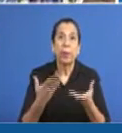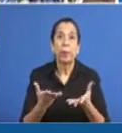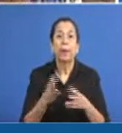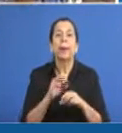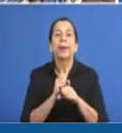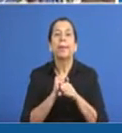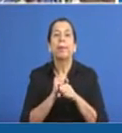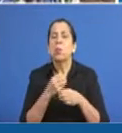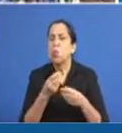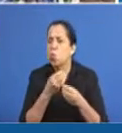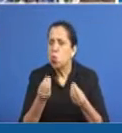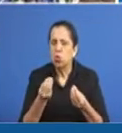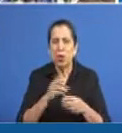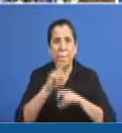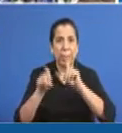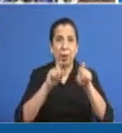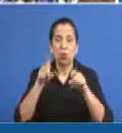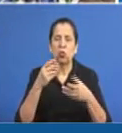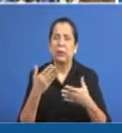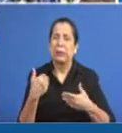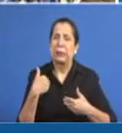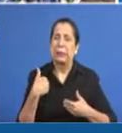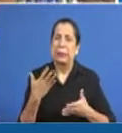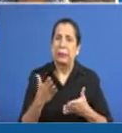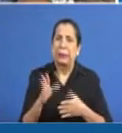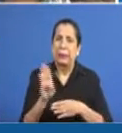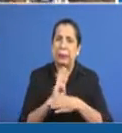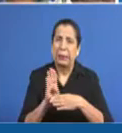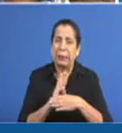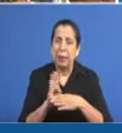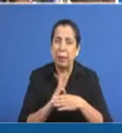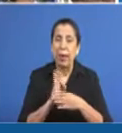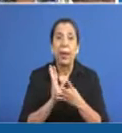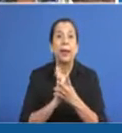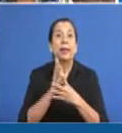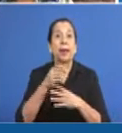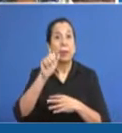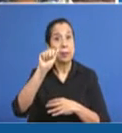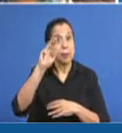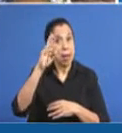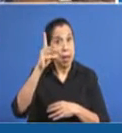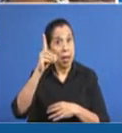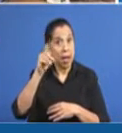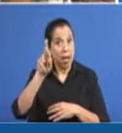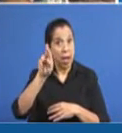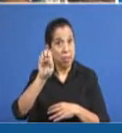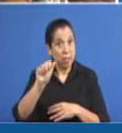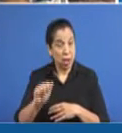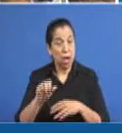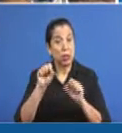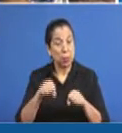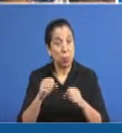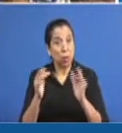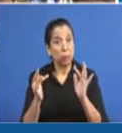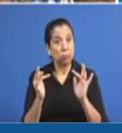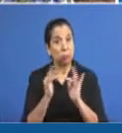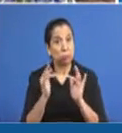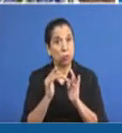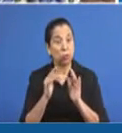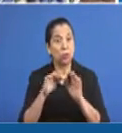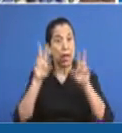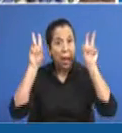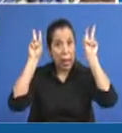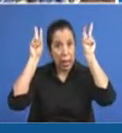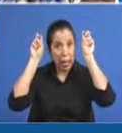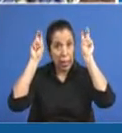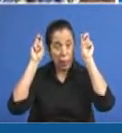fin, tantas preguntas que se tienen a nivel de la banca y que a través de Andrea está este algoritmo, como tú lo dices, de la Caja de Ahorro, va